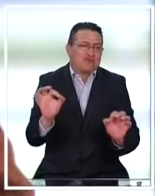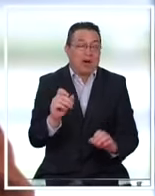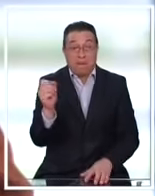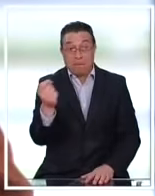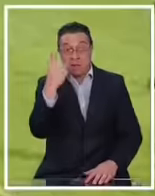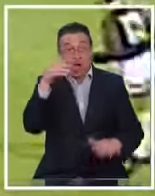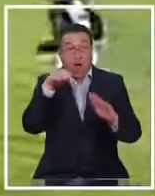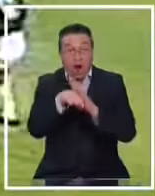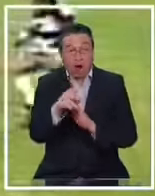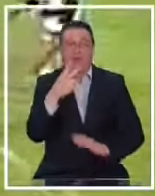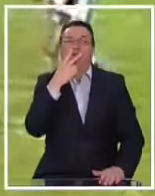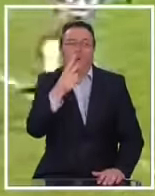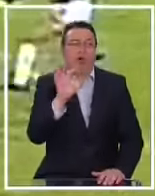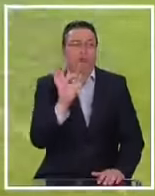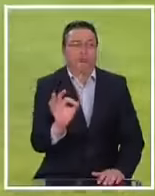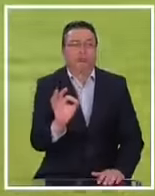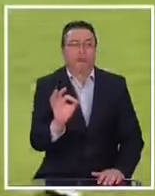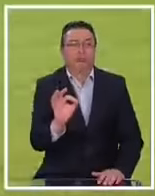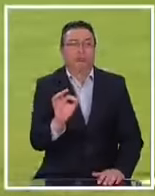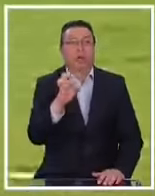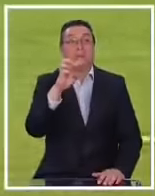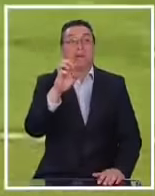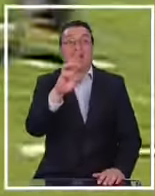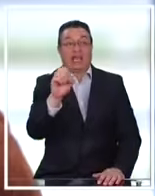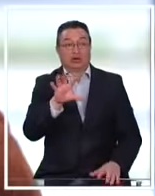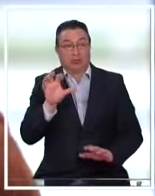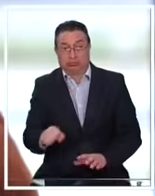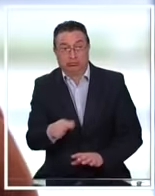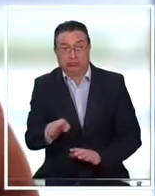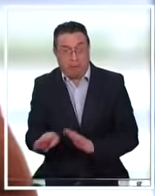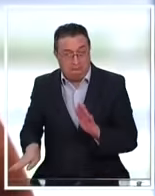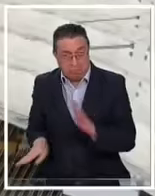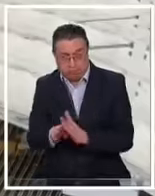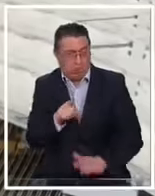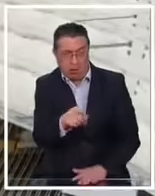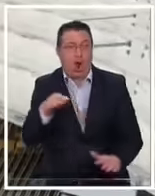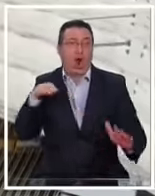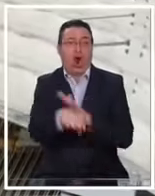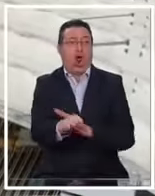yo lo vi antes. Y el control de Lucho Pérez y el remate, yo dije gol.